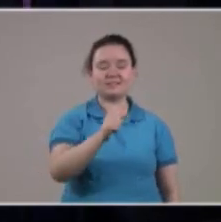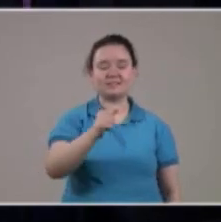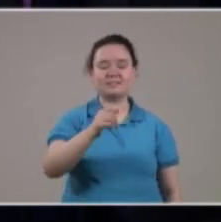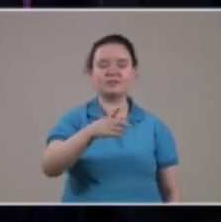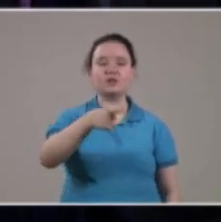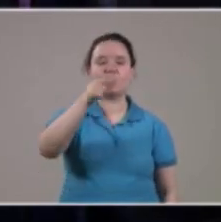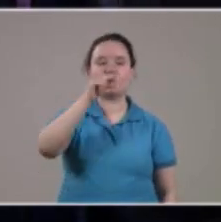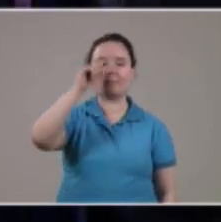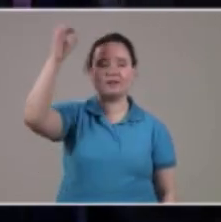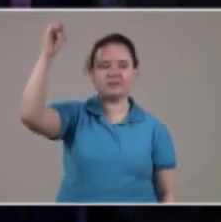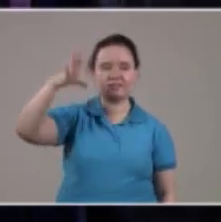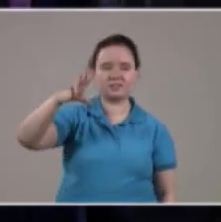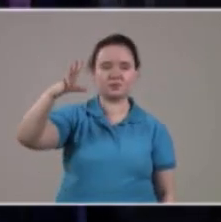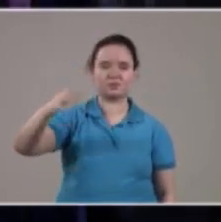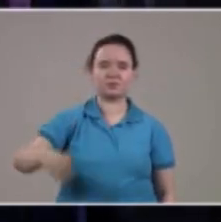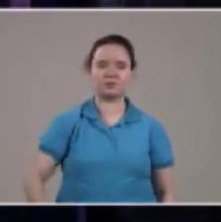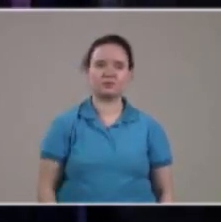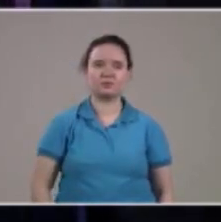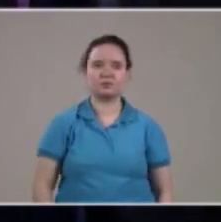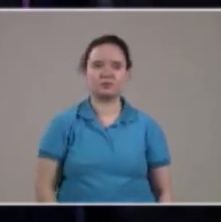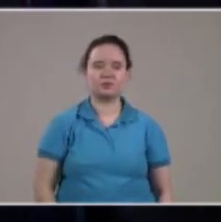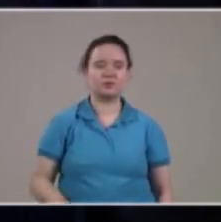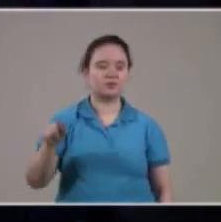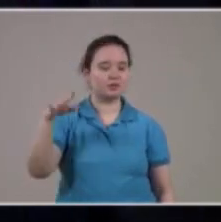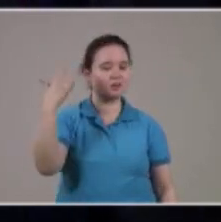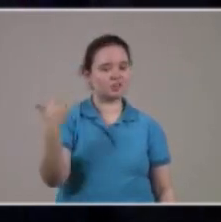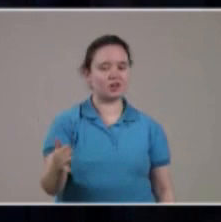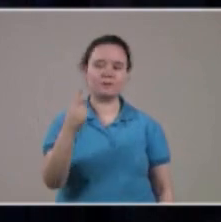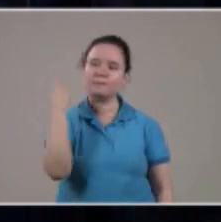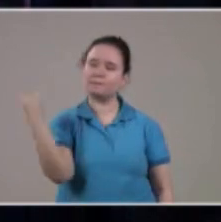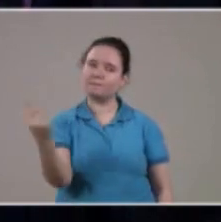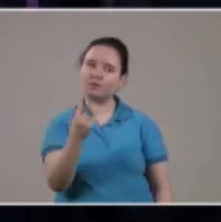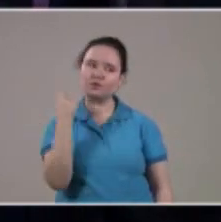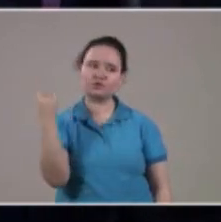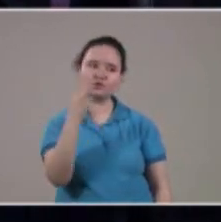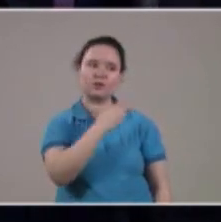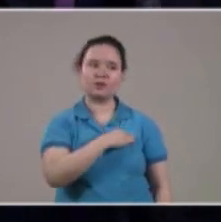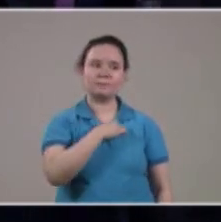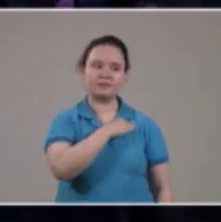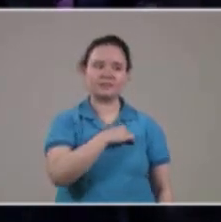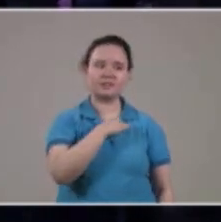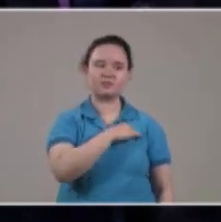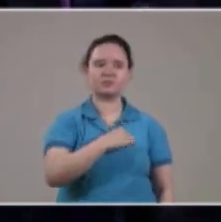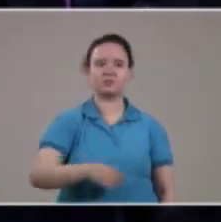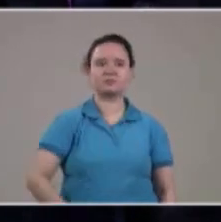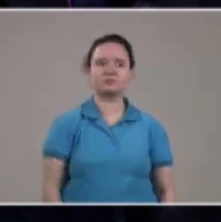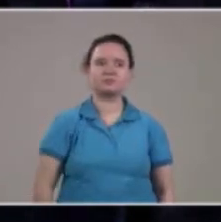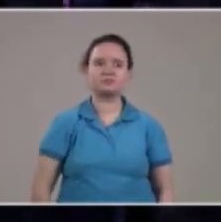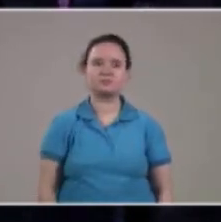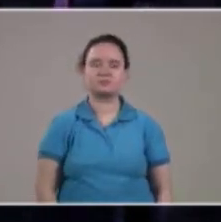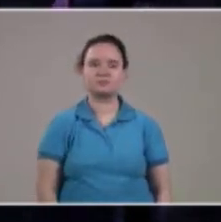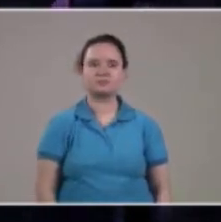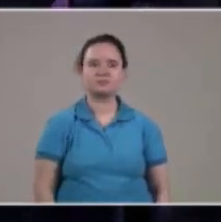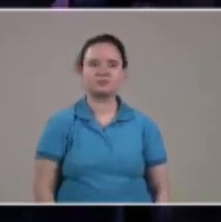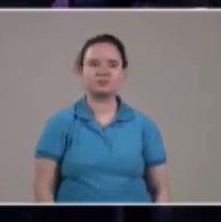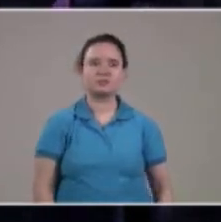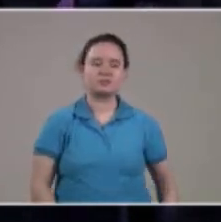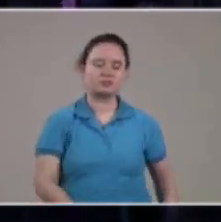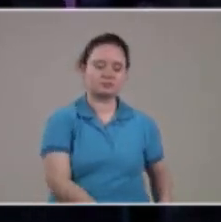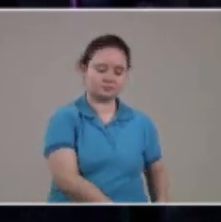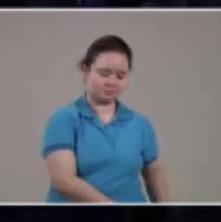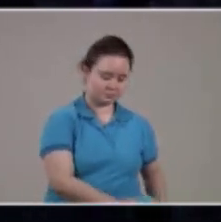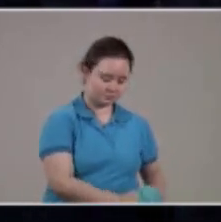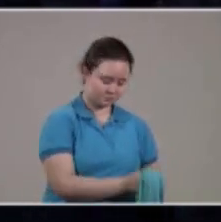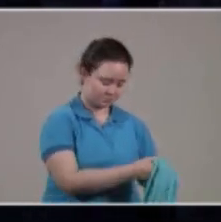bendecimos. Ya están todos los anexos, todos lados están. Padre, en el nombre de Jesús, gracias por esta tarde tan gloriosa.